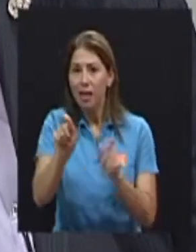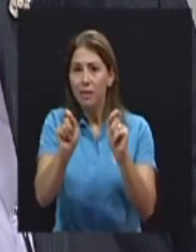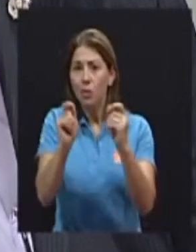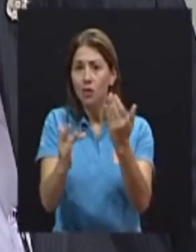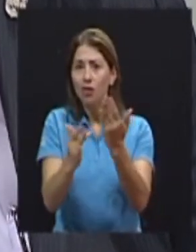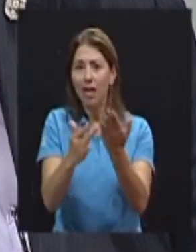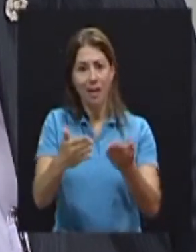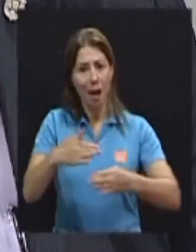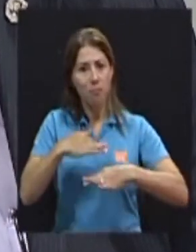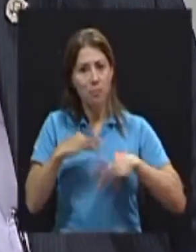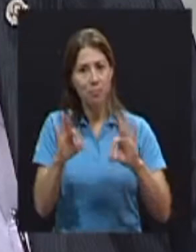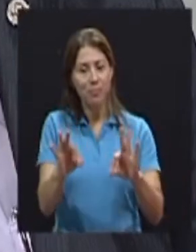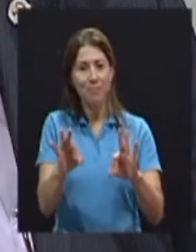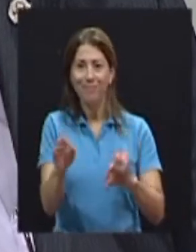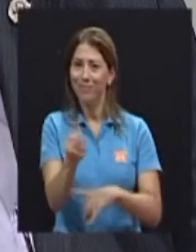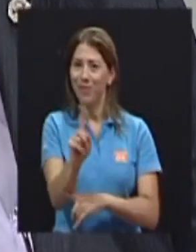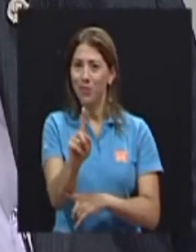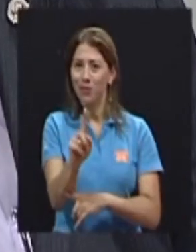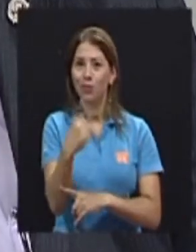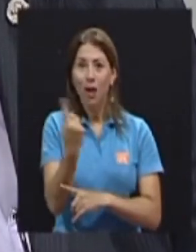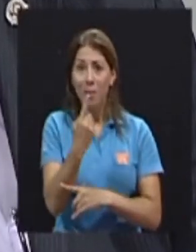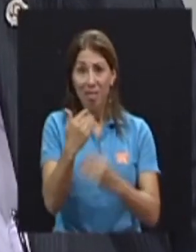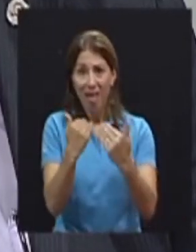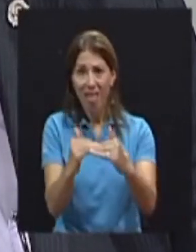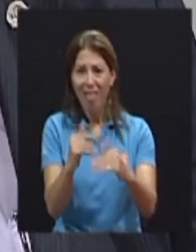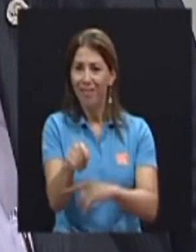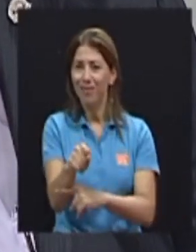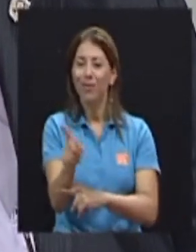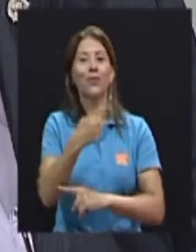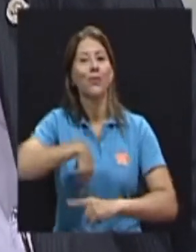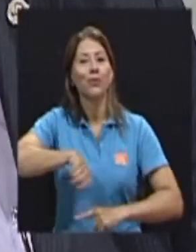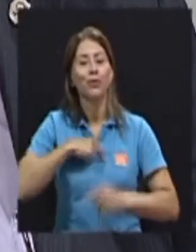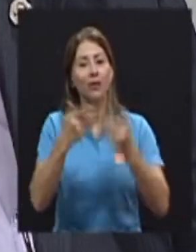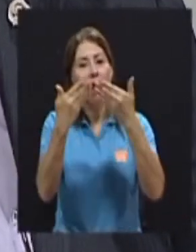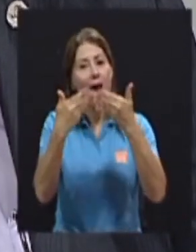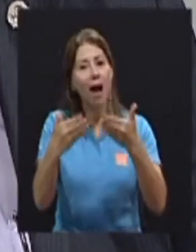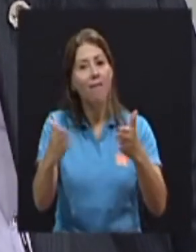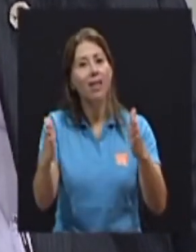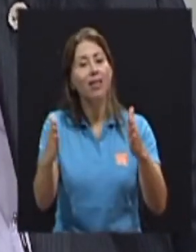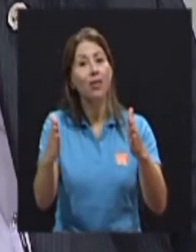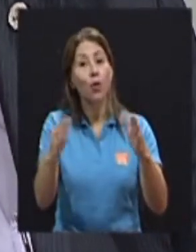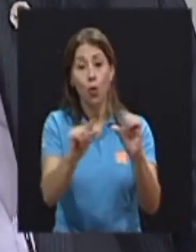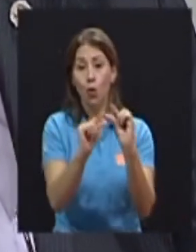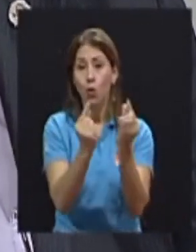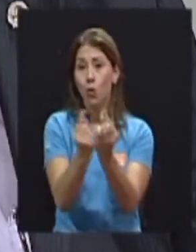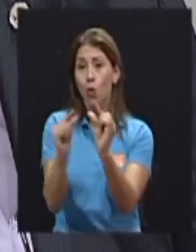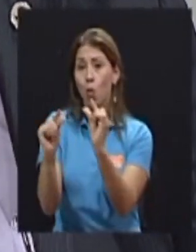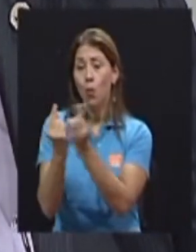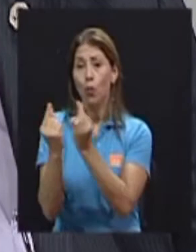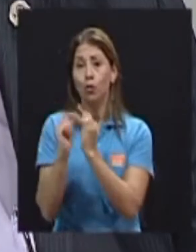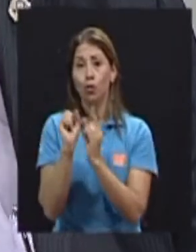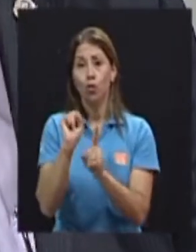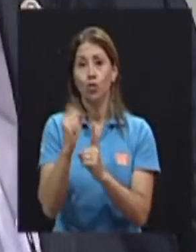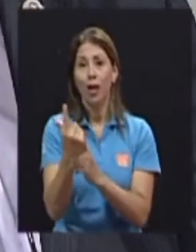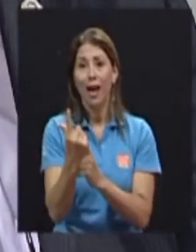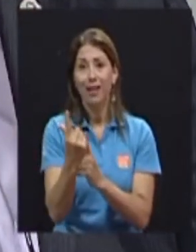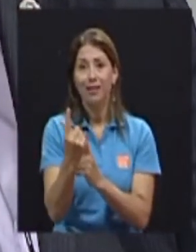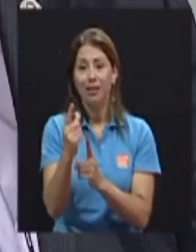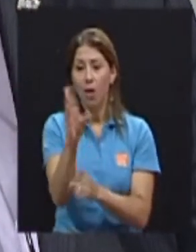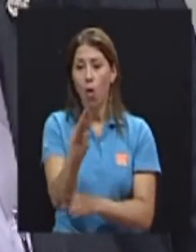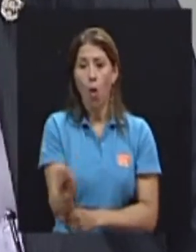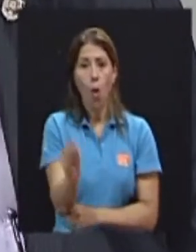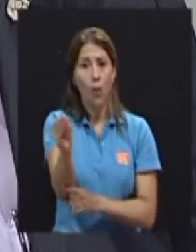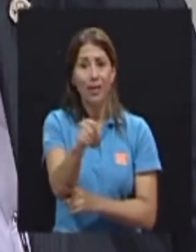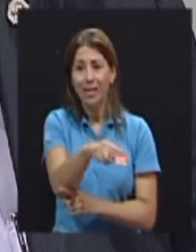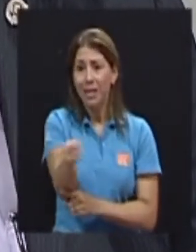necesita, sino que estamos abriendo acceso a la educación universitaria a sectores, a grupos sociales y a jóvenes que no hubieran tenido